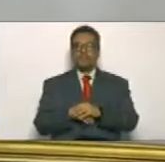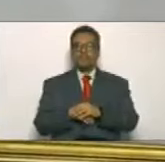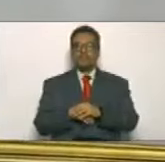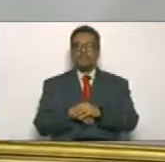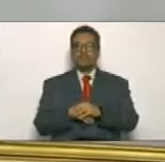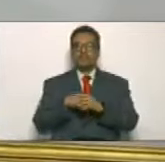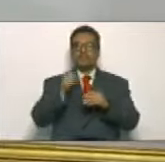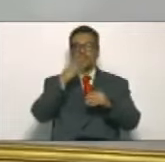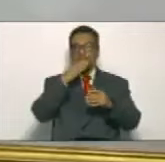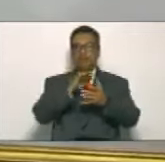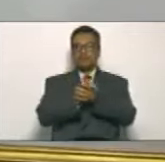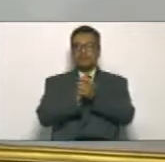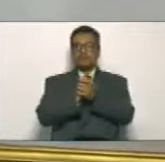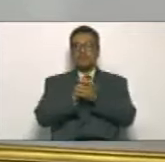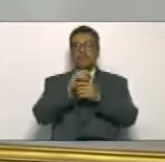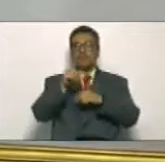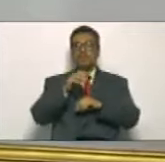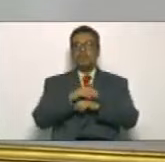Bueno, compañero,